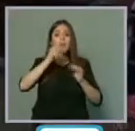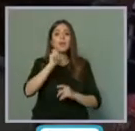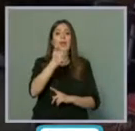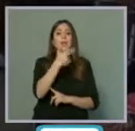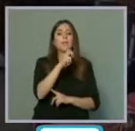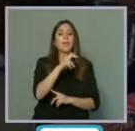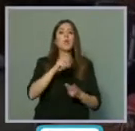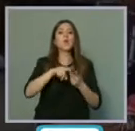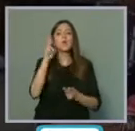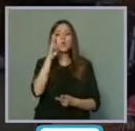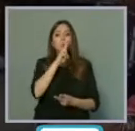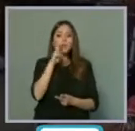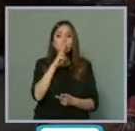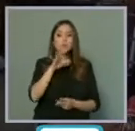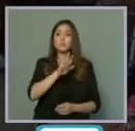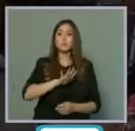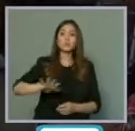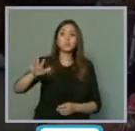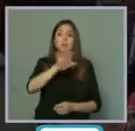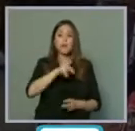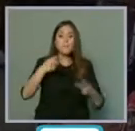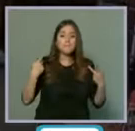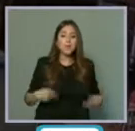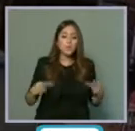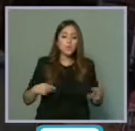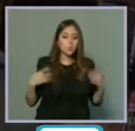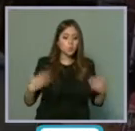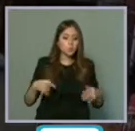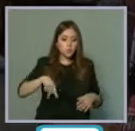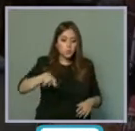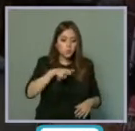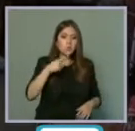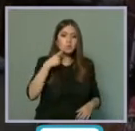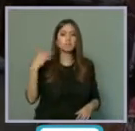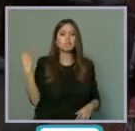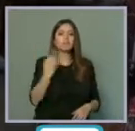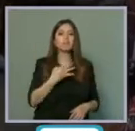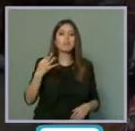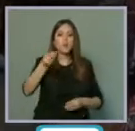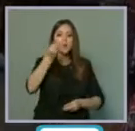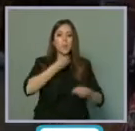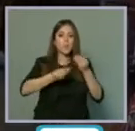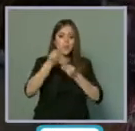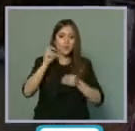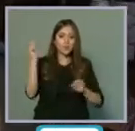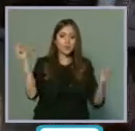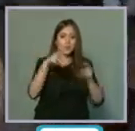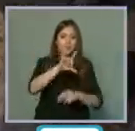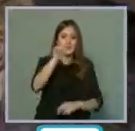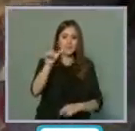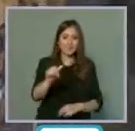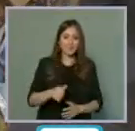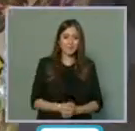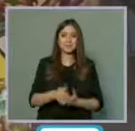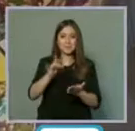Ahora sí, como dicen por ahí, ay, y ojitos pajaritos, pero qué sabroso está esta comida. Ahí nos vemos.